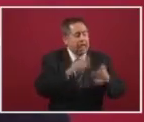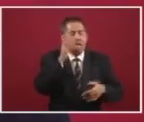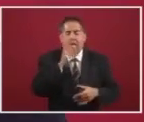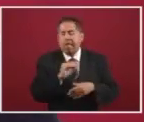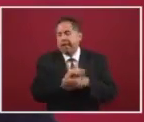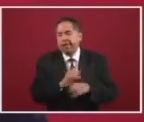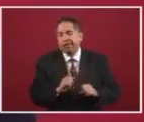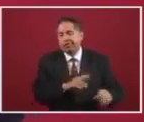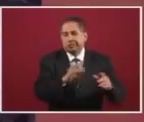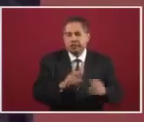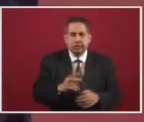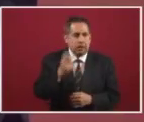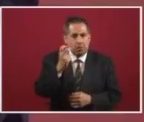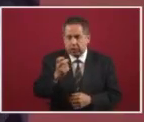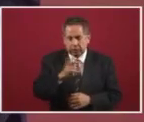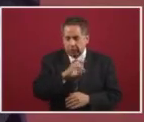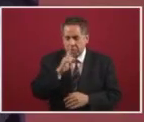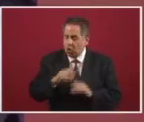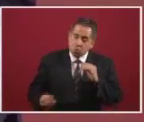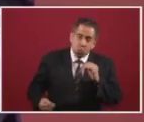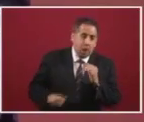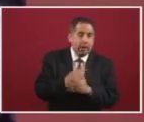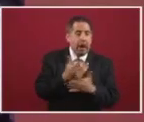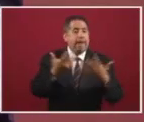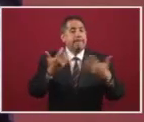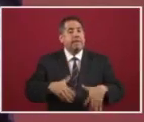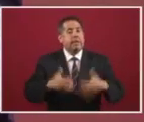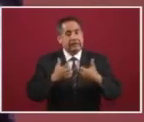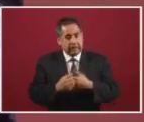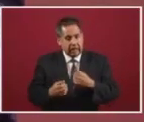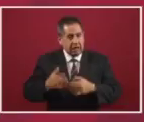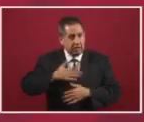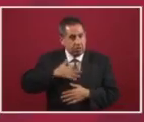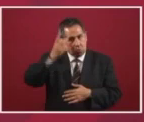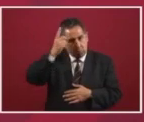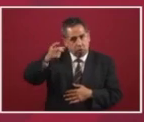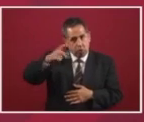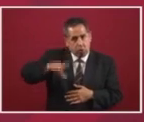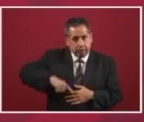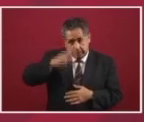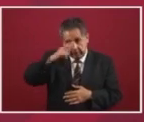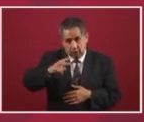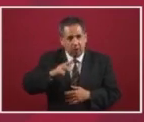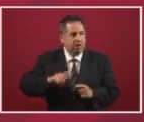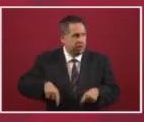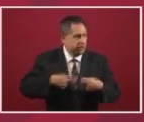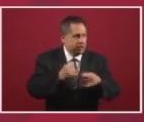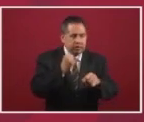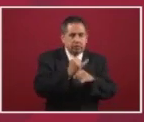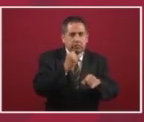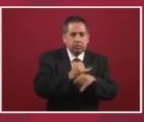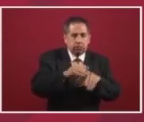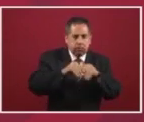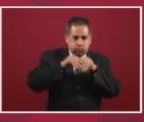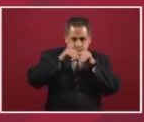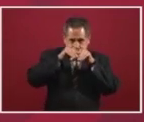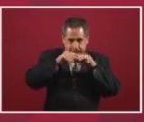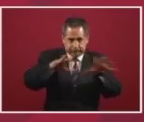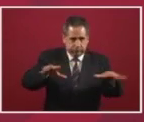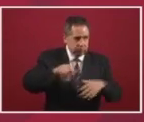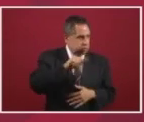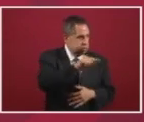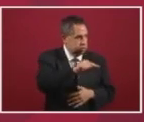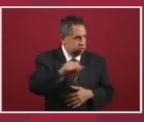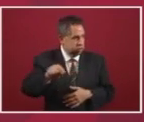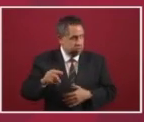Por eso estamos creando la empresa para garantizar el internet y que llegue a todos lados.